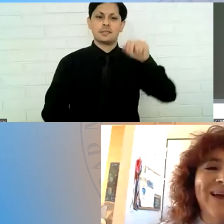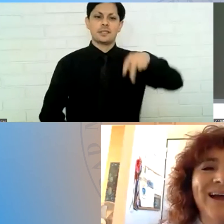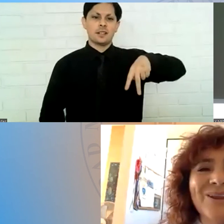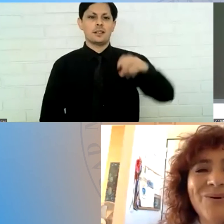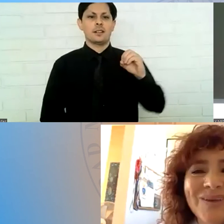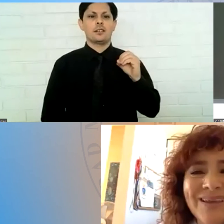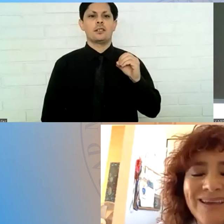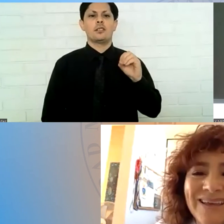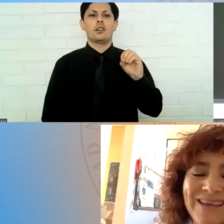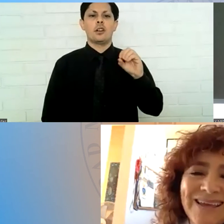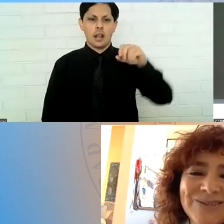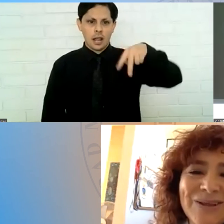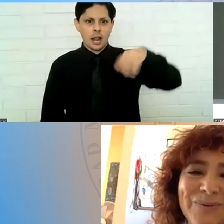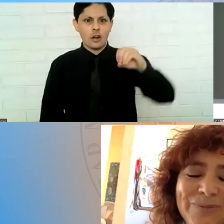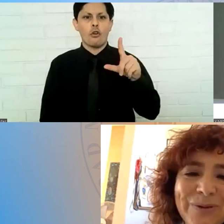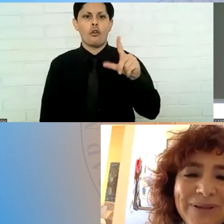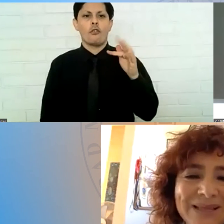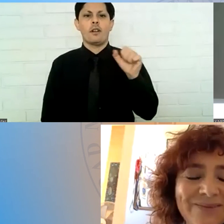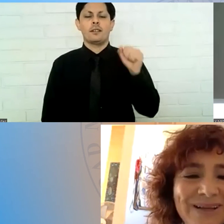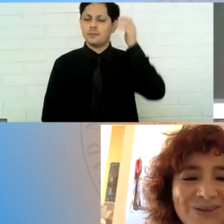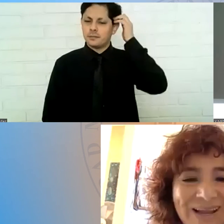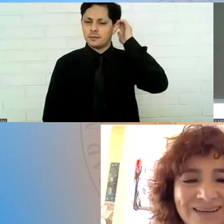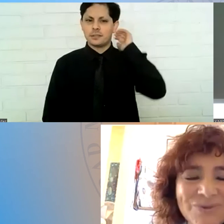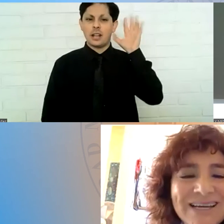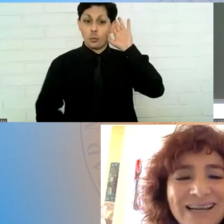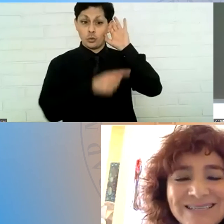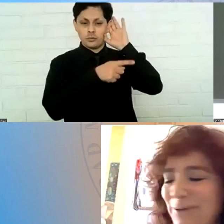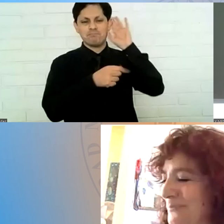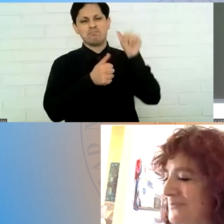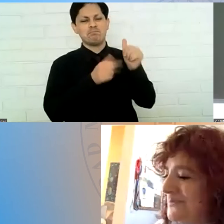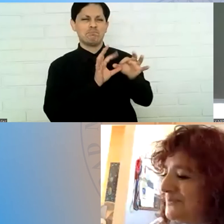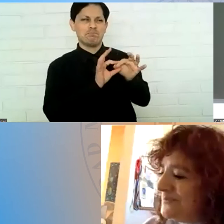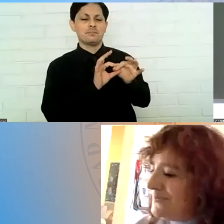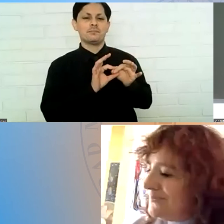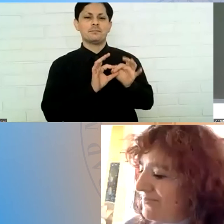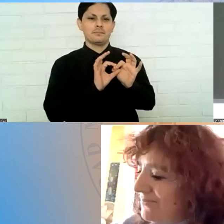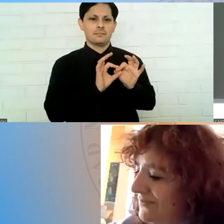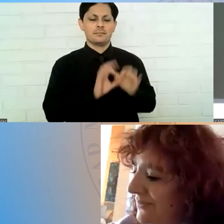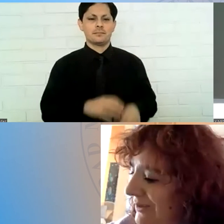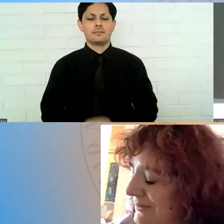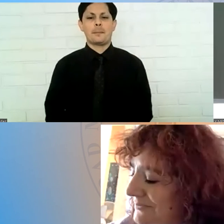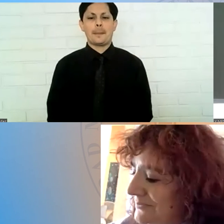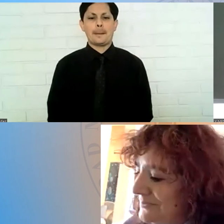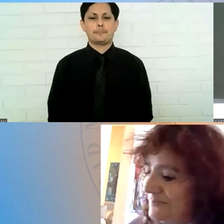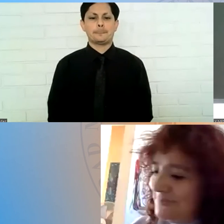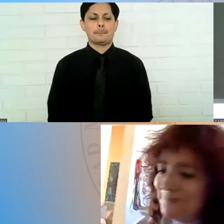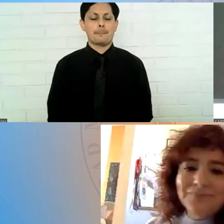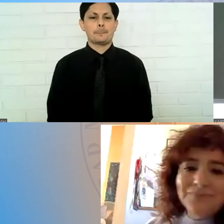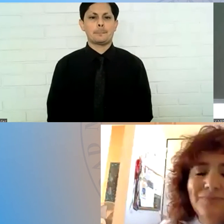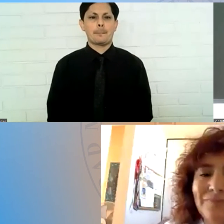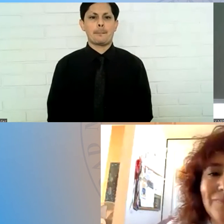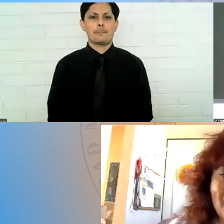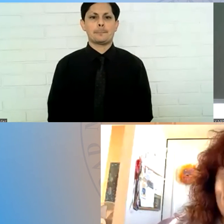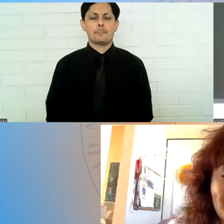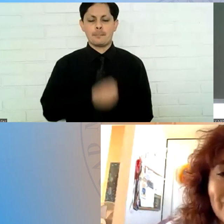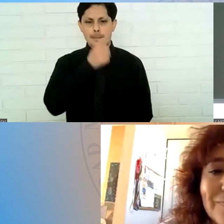algo y eso también me permite reflexionar. Gracias. Bueno, preguntas me